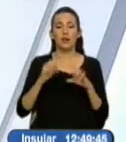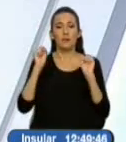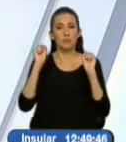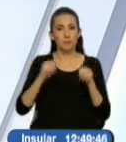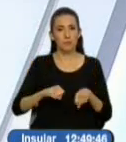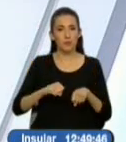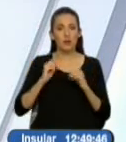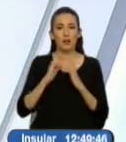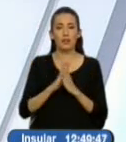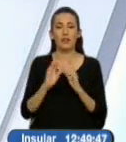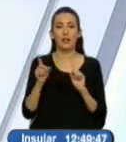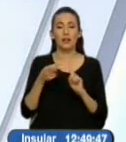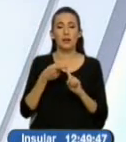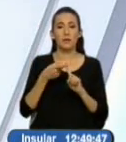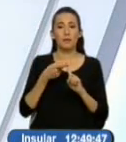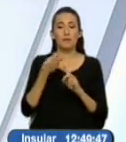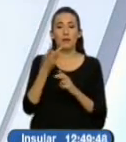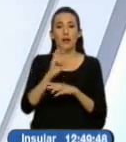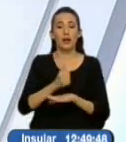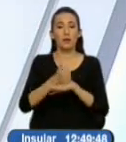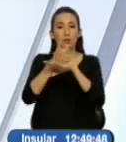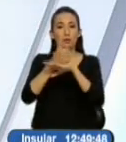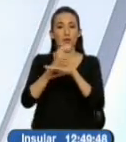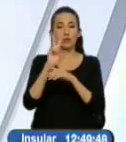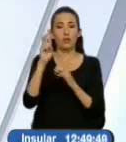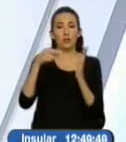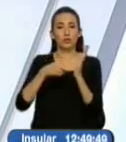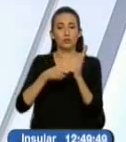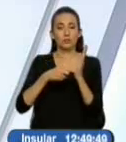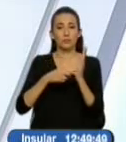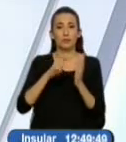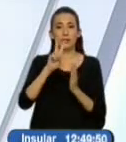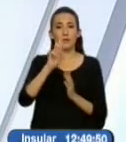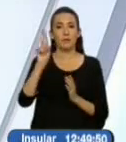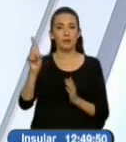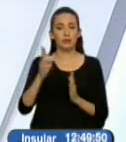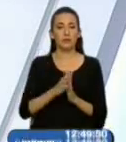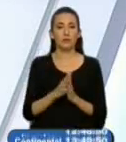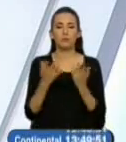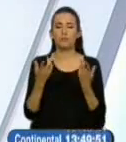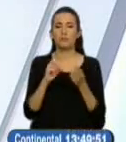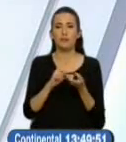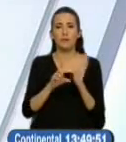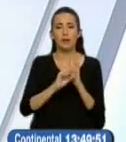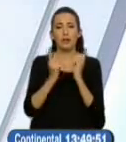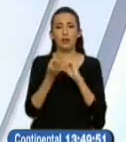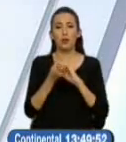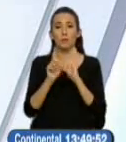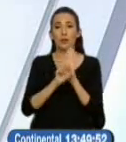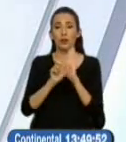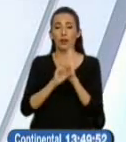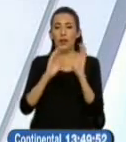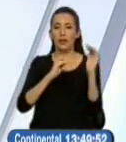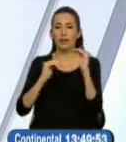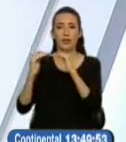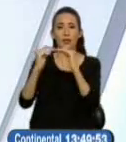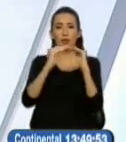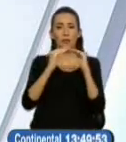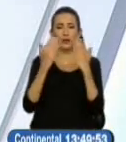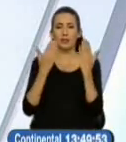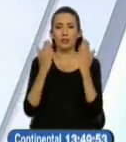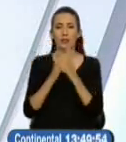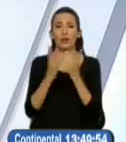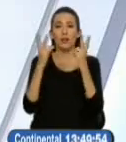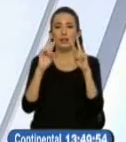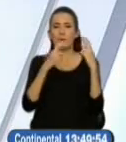las principales dignidades del país hasta el año 2021. Se sugirieron reformas al Código de la Democracia y se invitó a ser